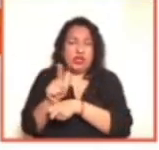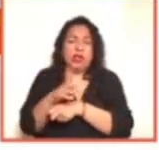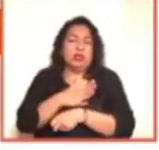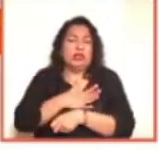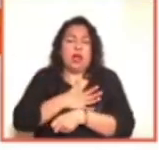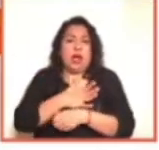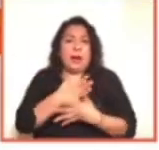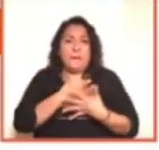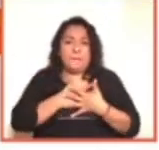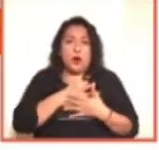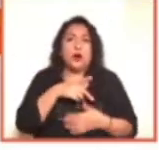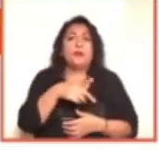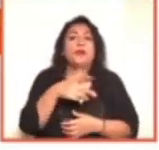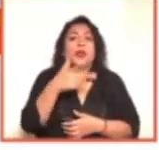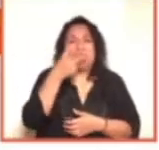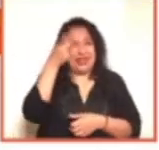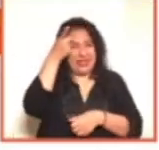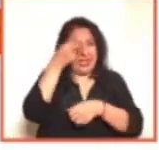Jaime Humberto,